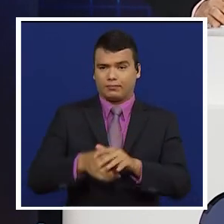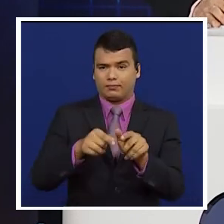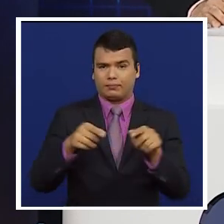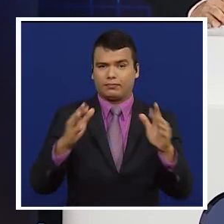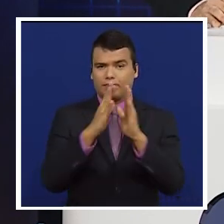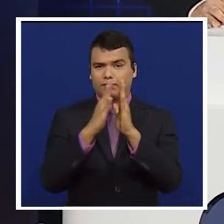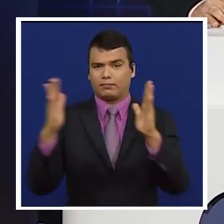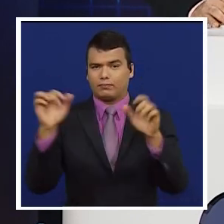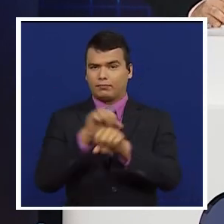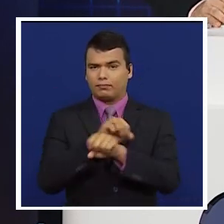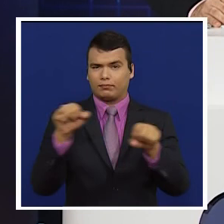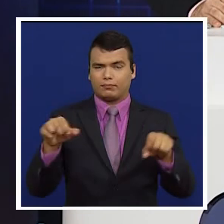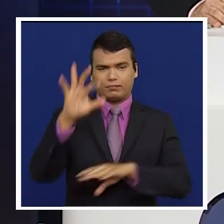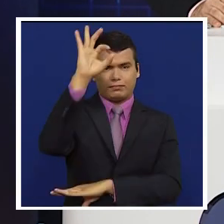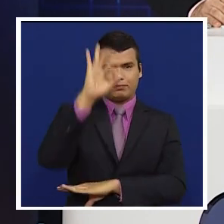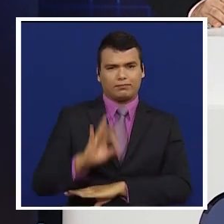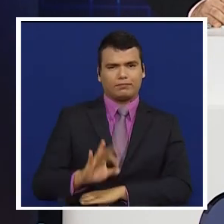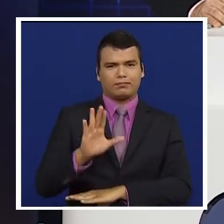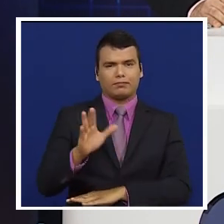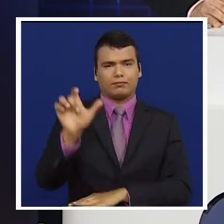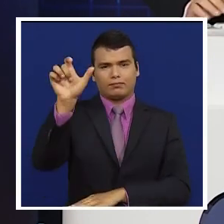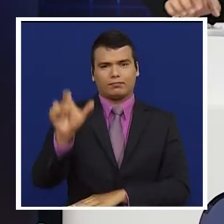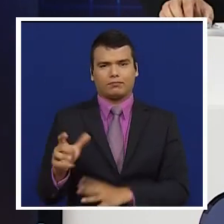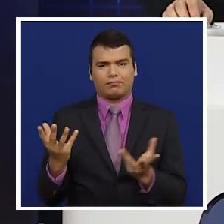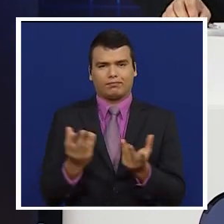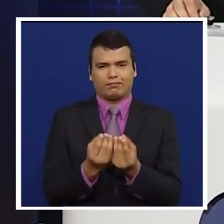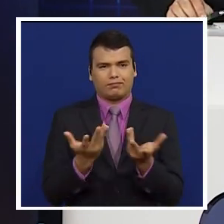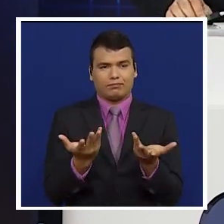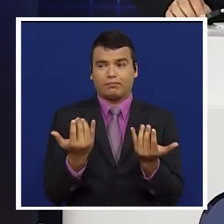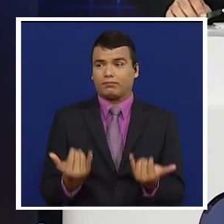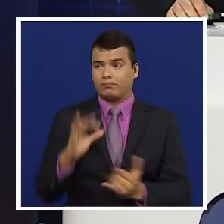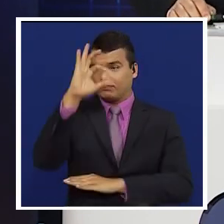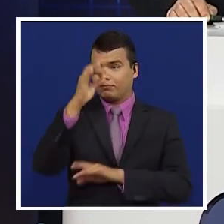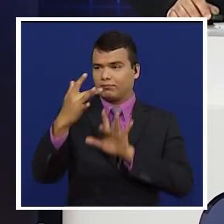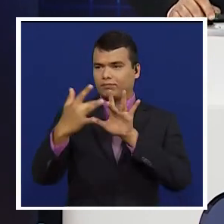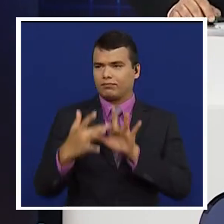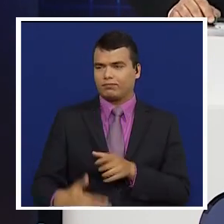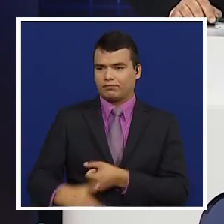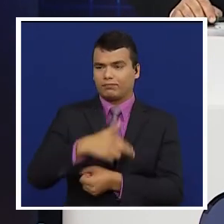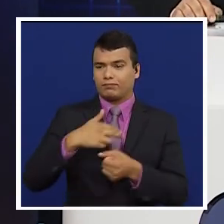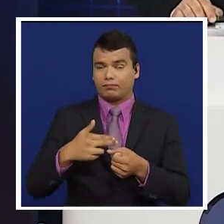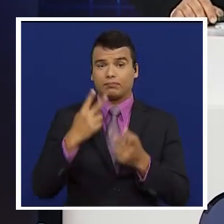de la mañana de Telepacífico con Rodolfo y su grupo. Telepacífico